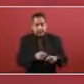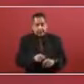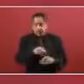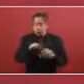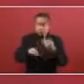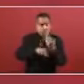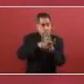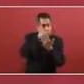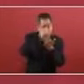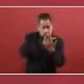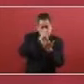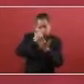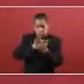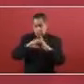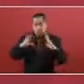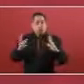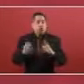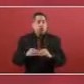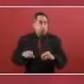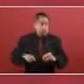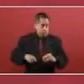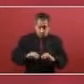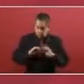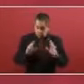la nómina del gobierno.